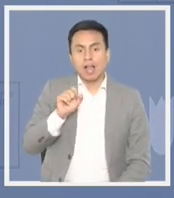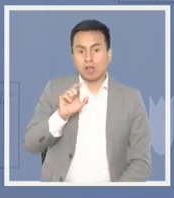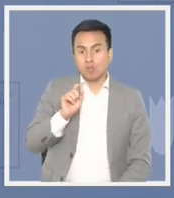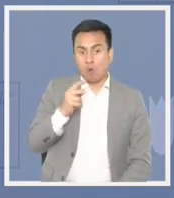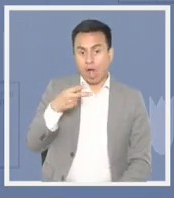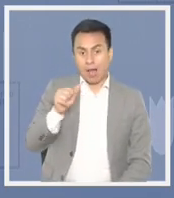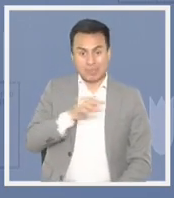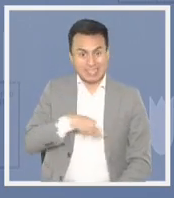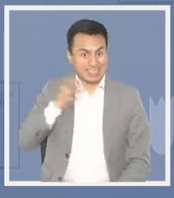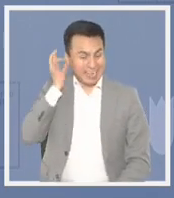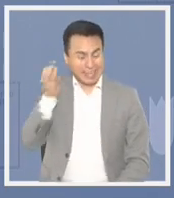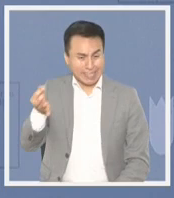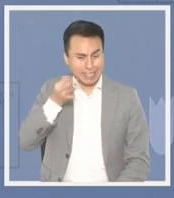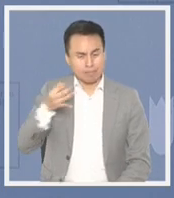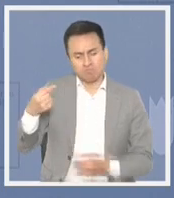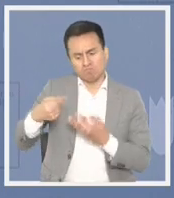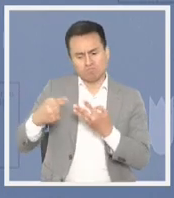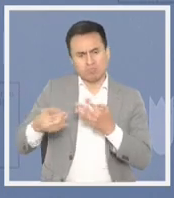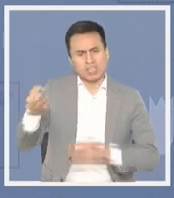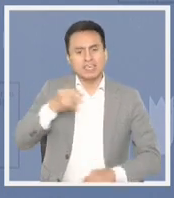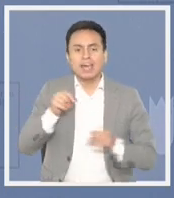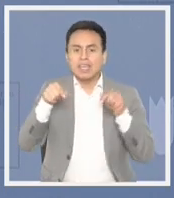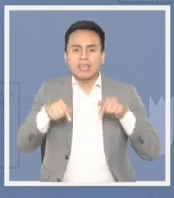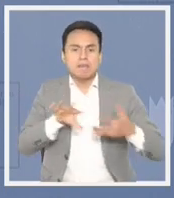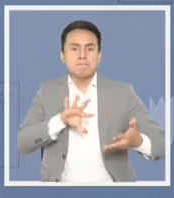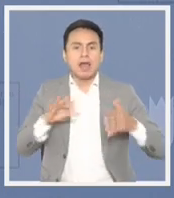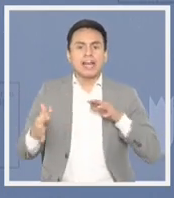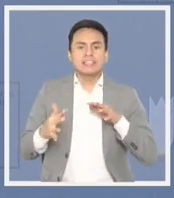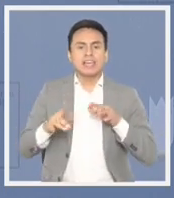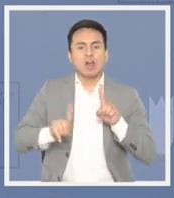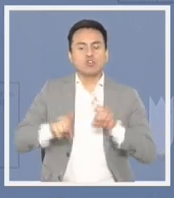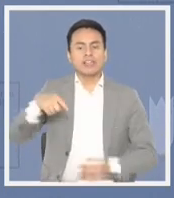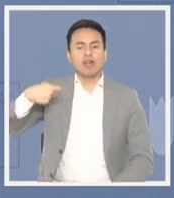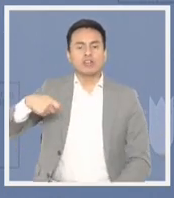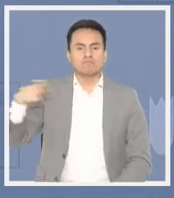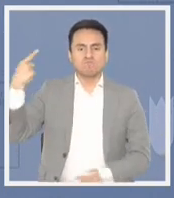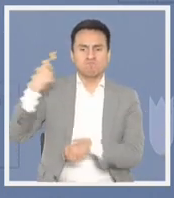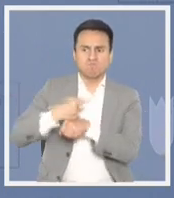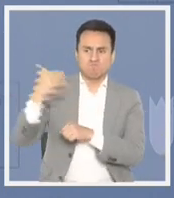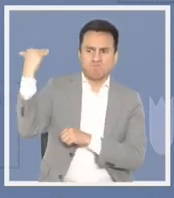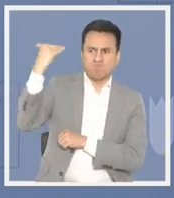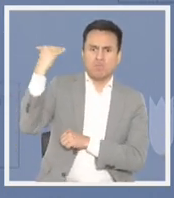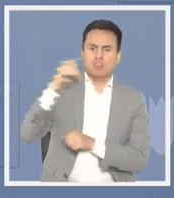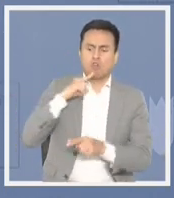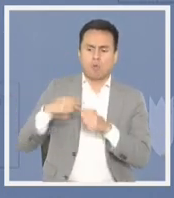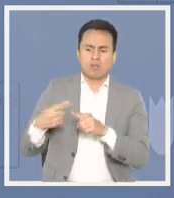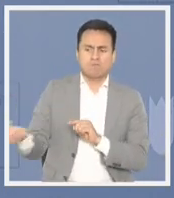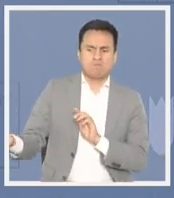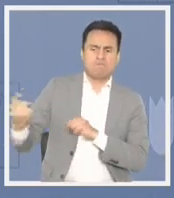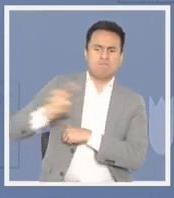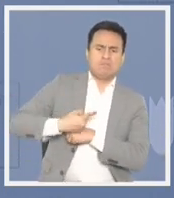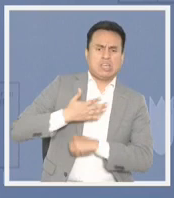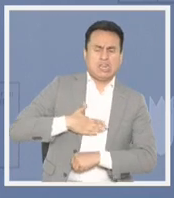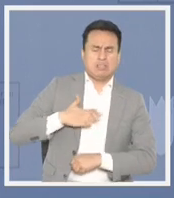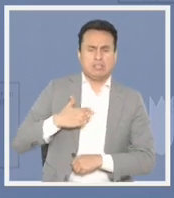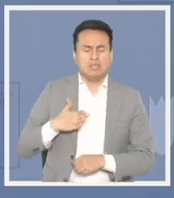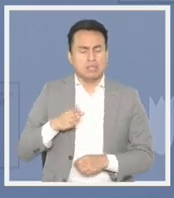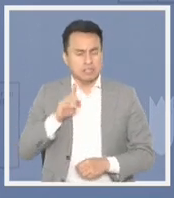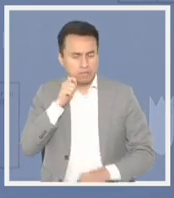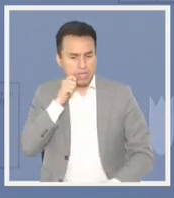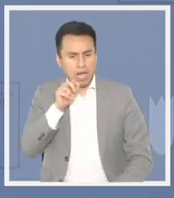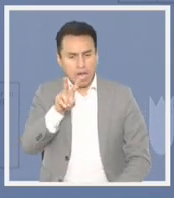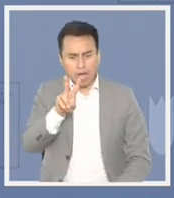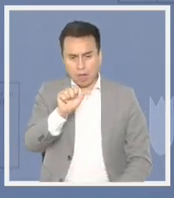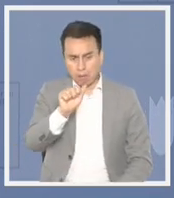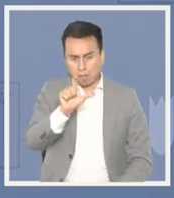en varias oportunidades que acá pareciera que había algunos senadores que querían imponerle al gobierno un nombre. Se refería justamente a